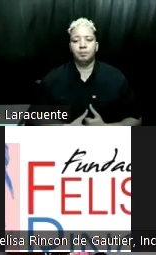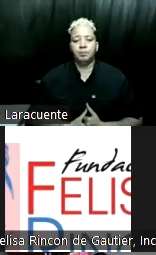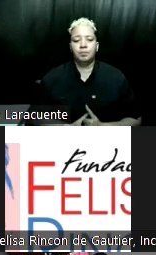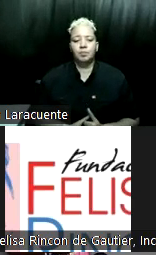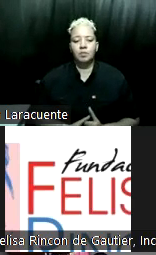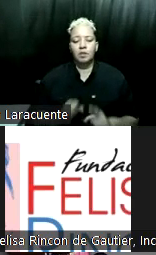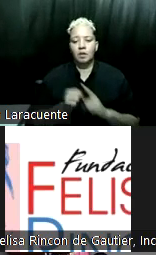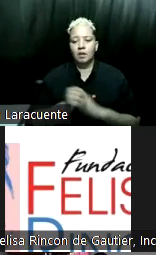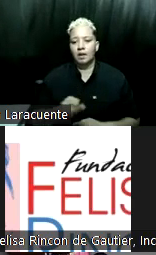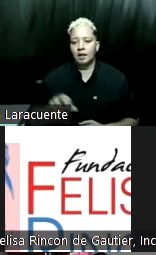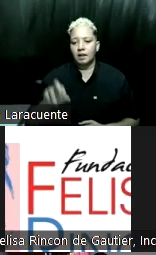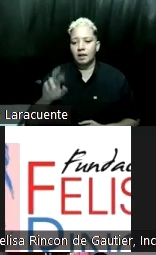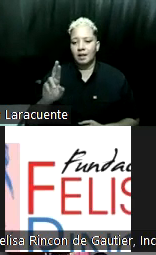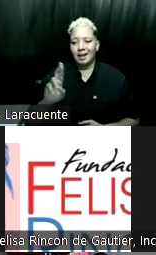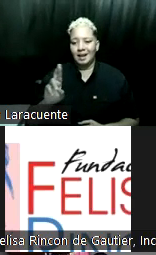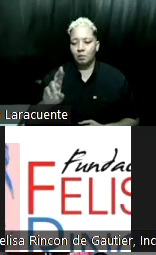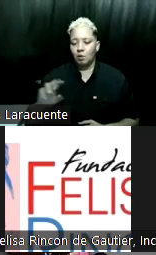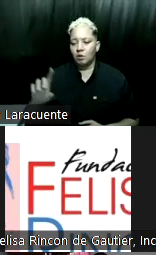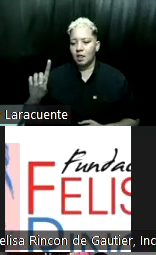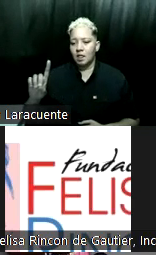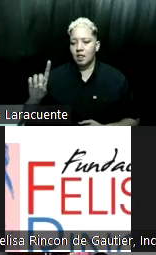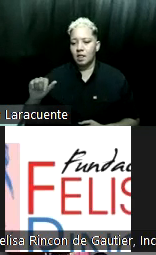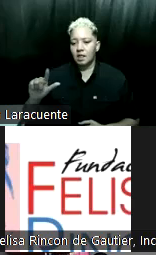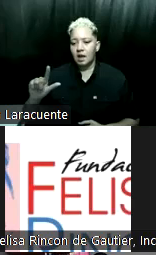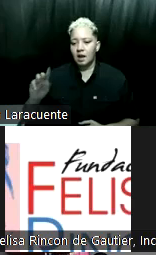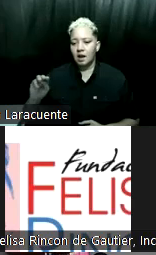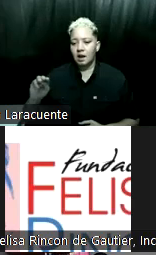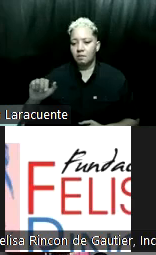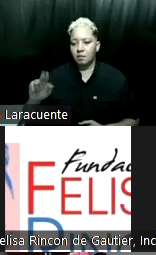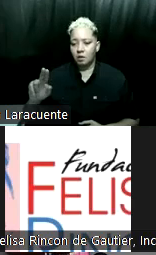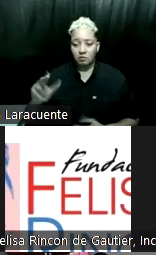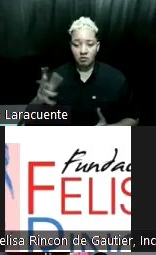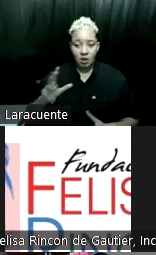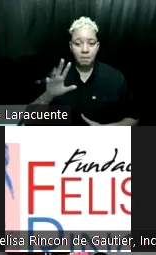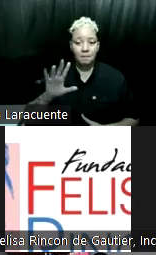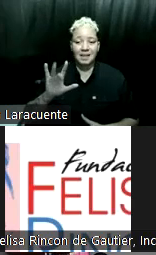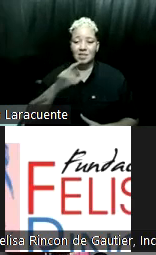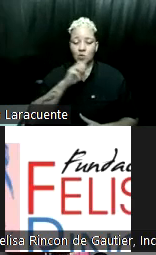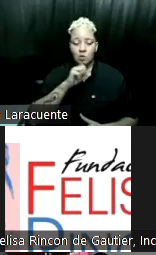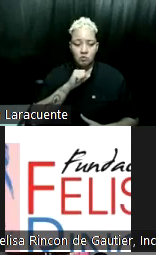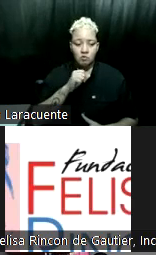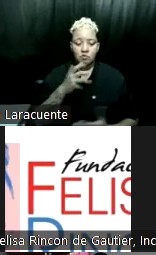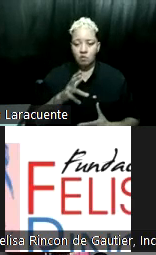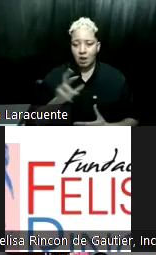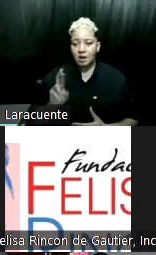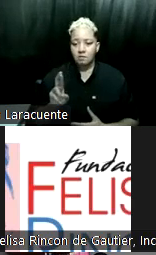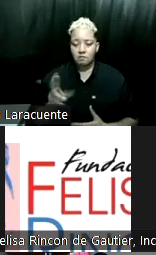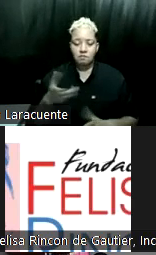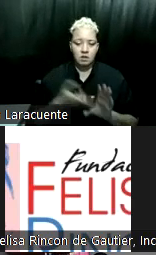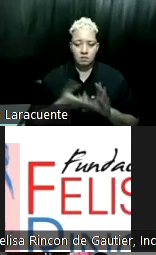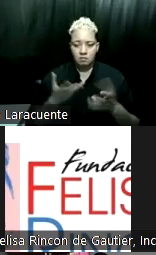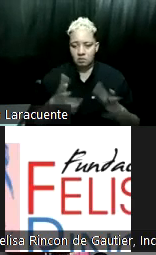caso de Raymond Dalmau, que aunque tenía 25 años, ya Raymond había